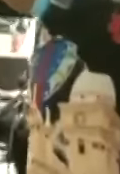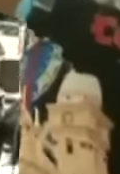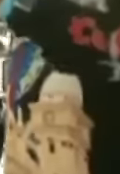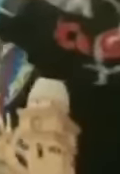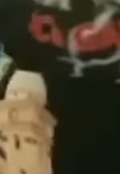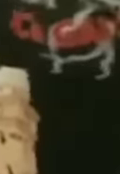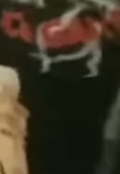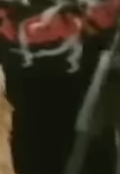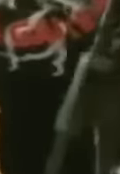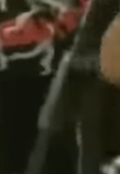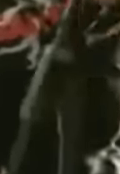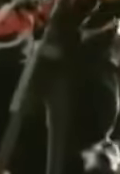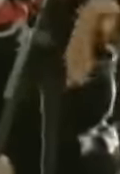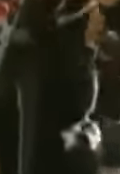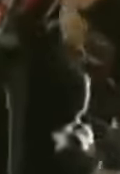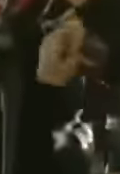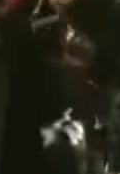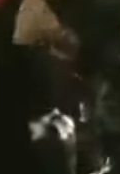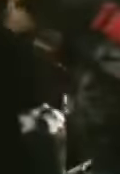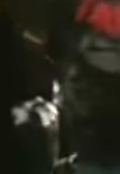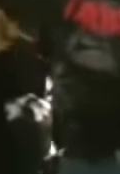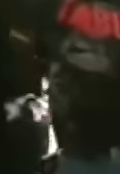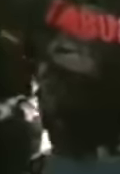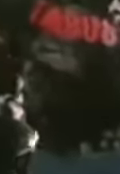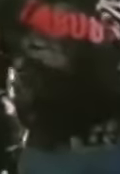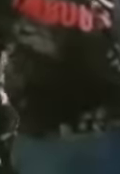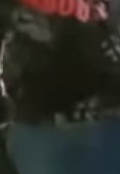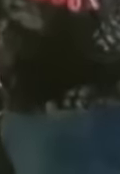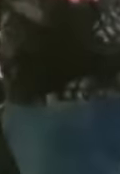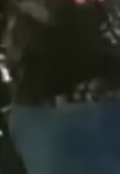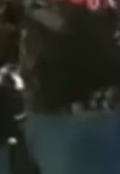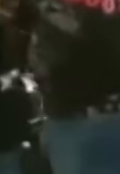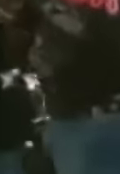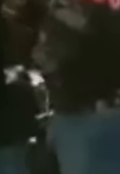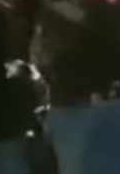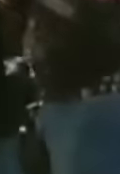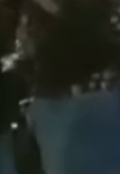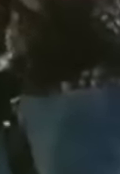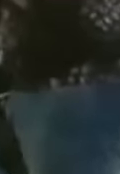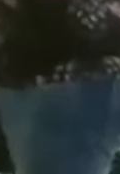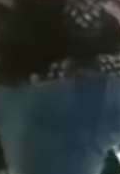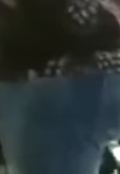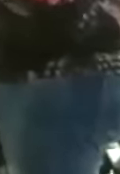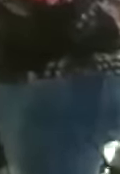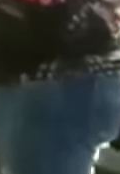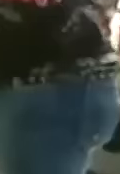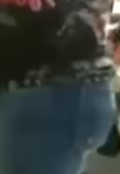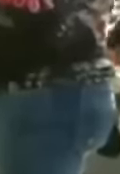De la razón, del acuerdo de Ginebra, al derecho de mi tierra.